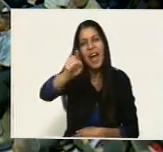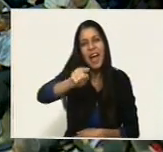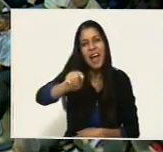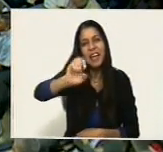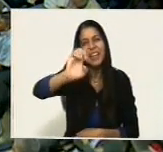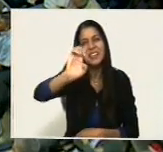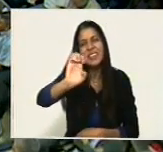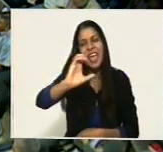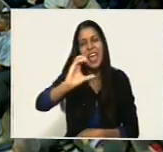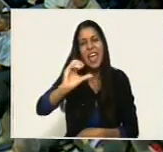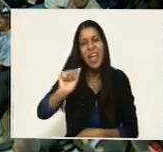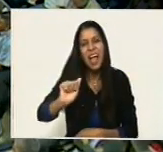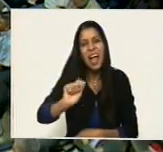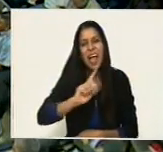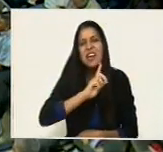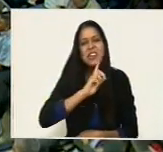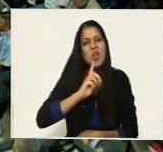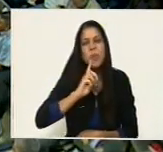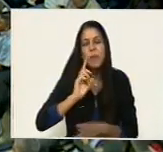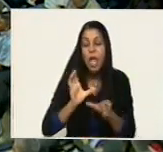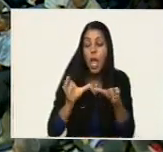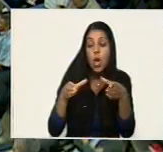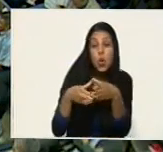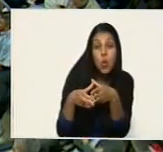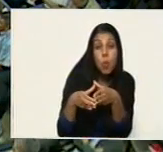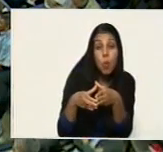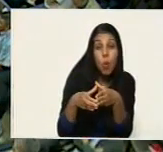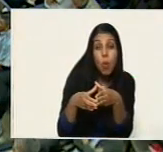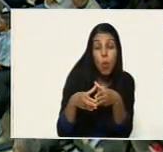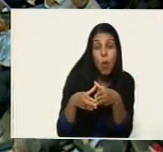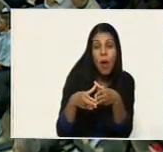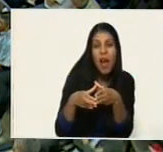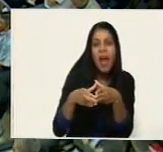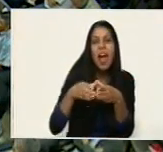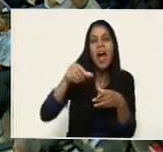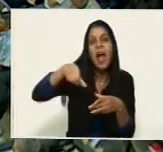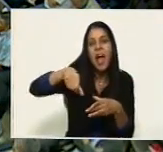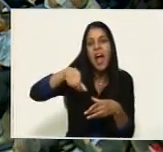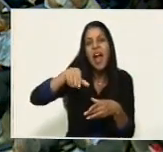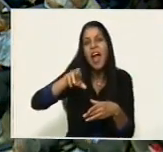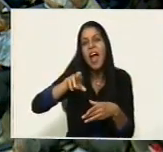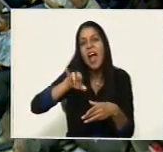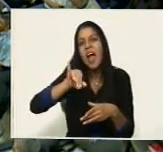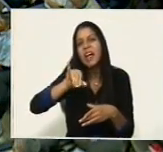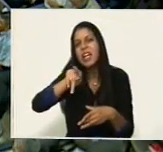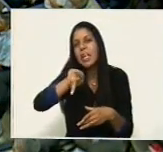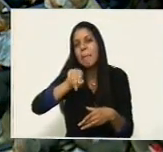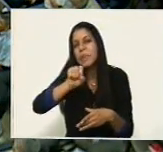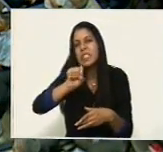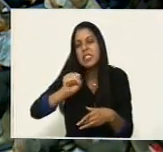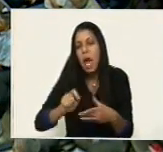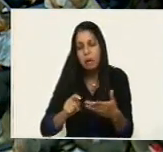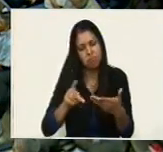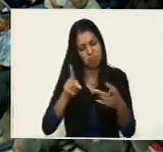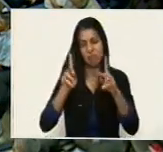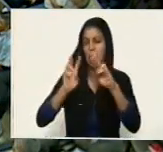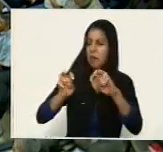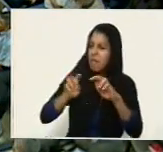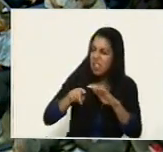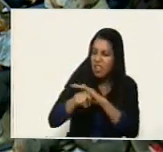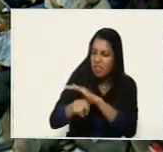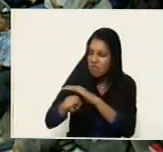que se llama Grupo Grimsa, creo que se llama. Cuando me puse a ver quiénes eran,